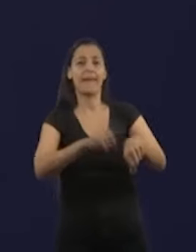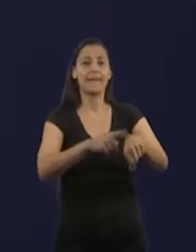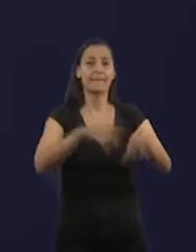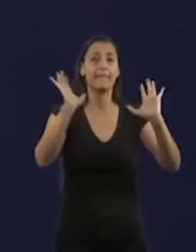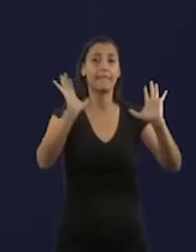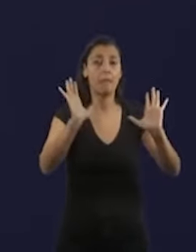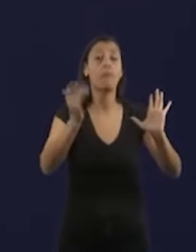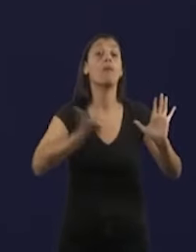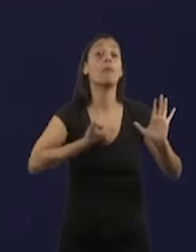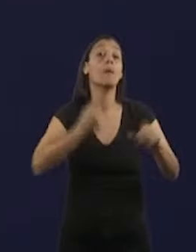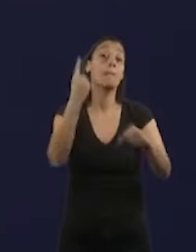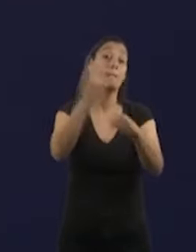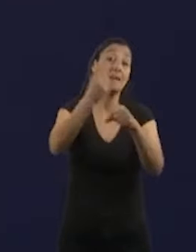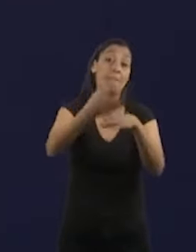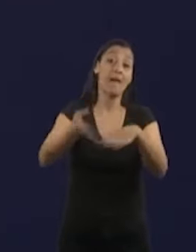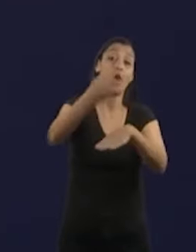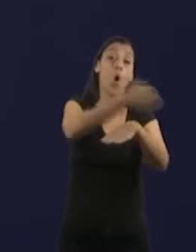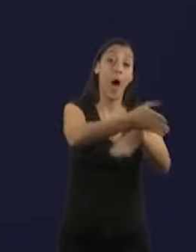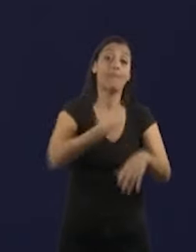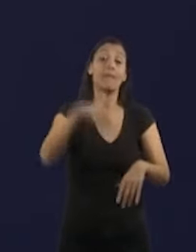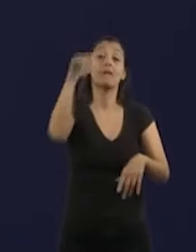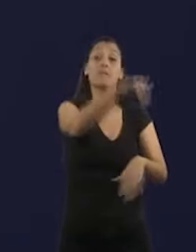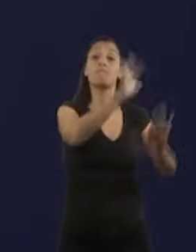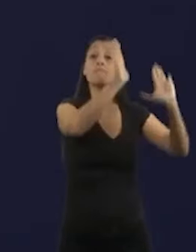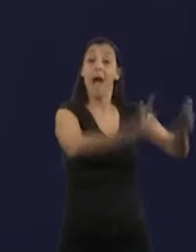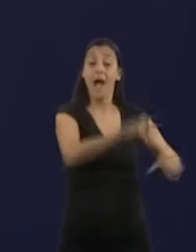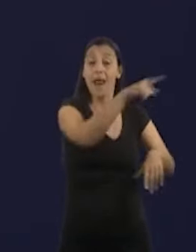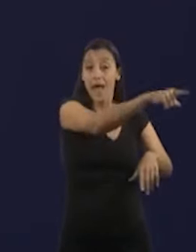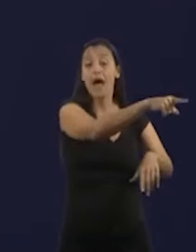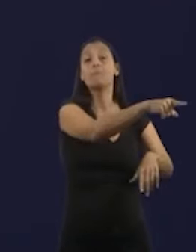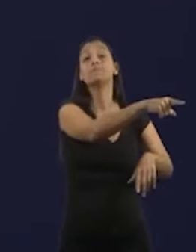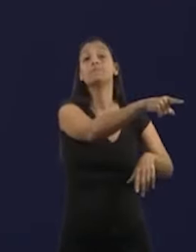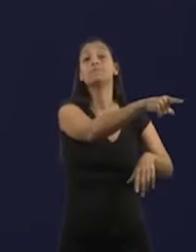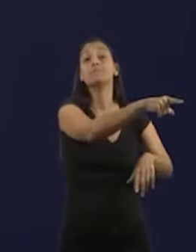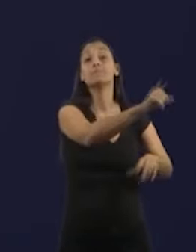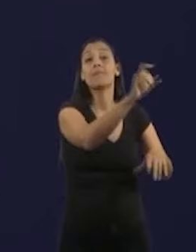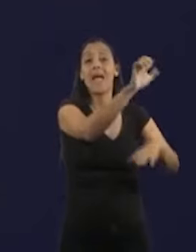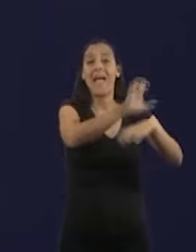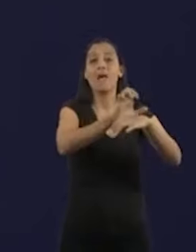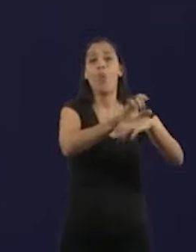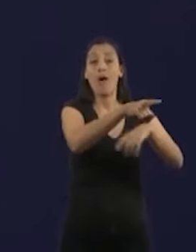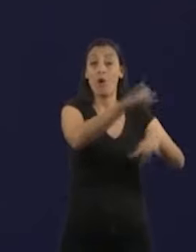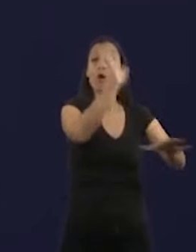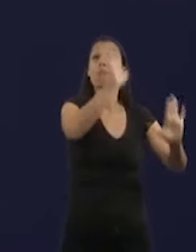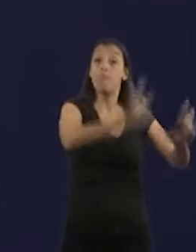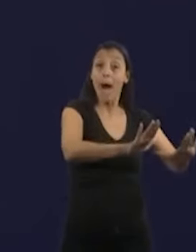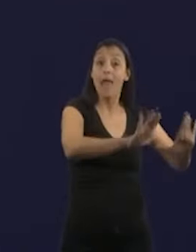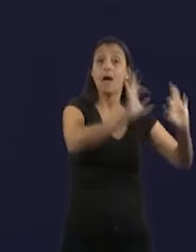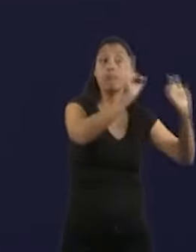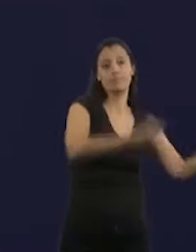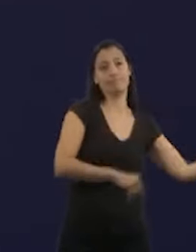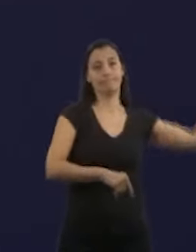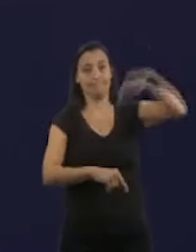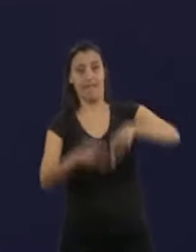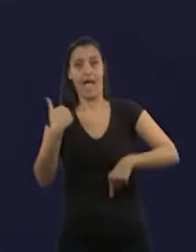hacer escala en la ciudad de Guayaquil, allí en la República del Ecuador,